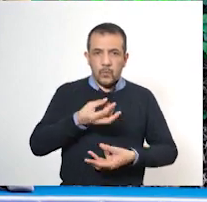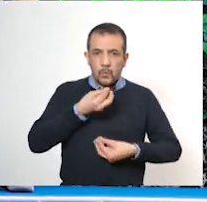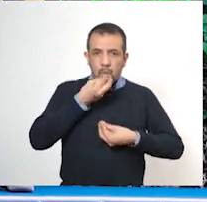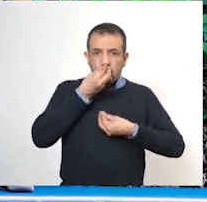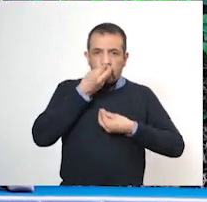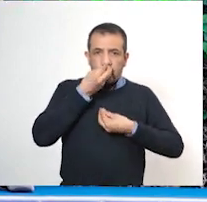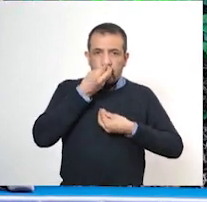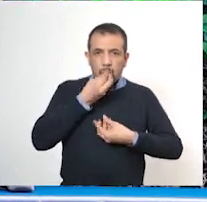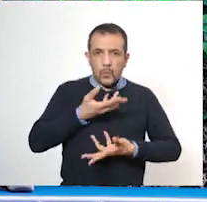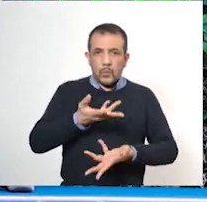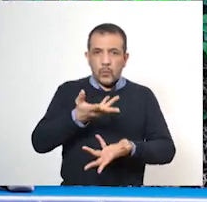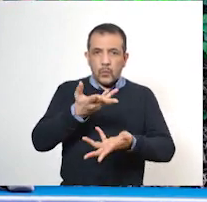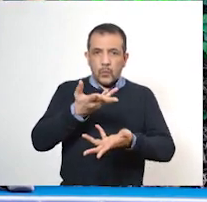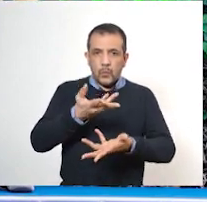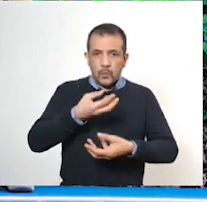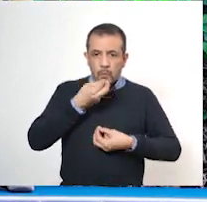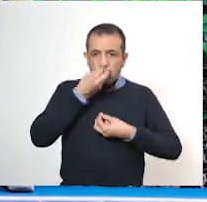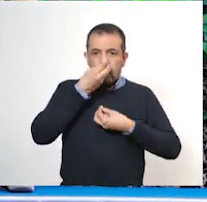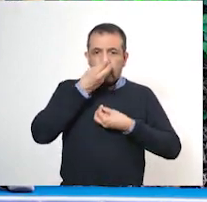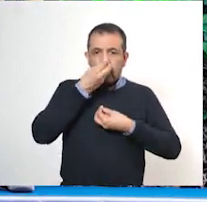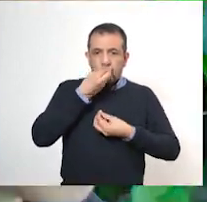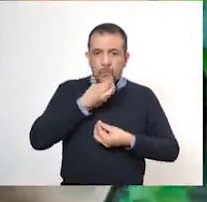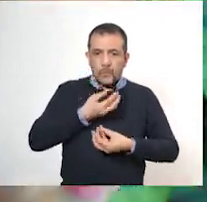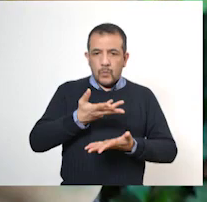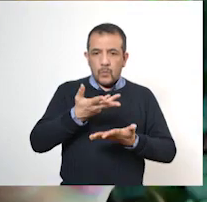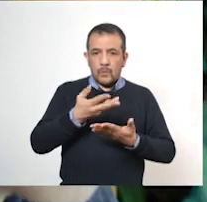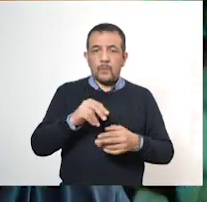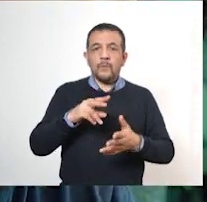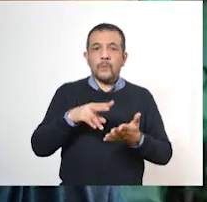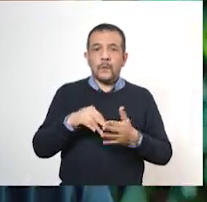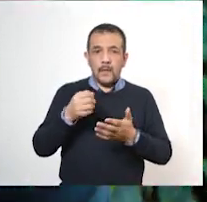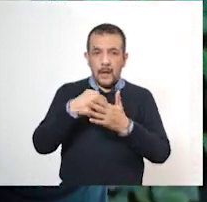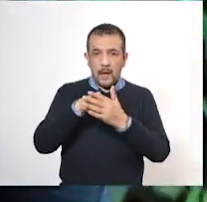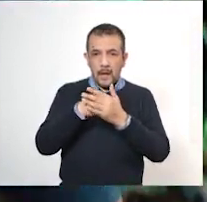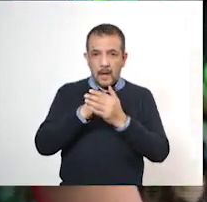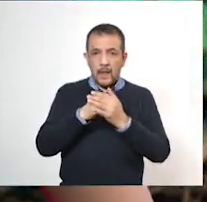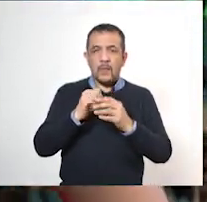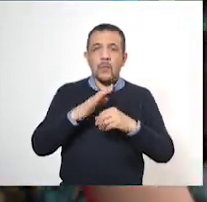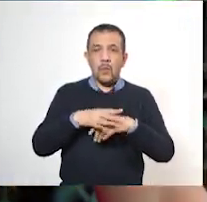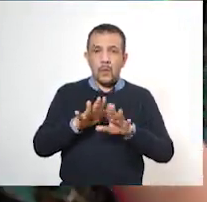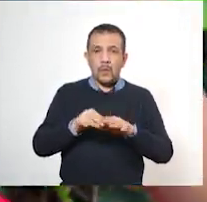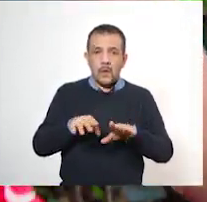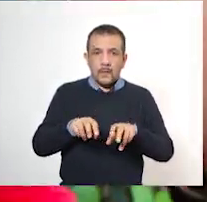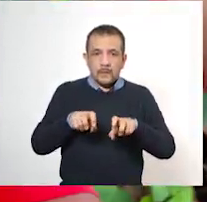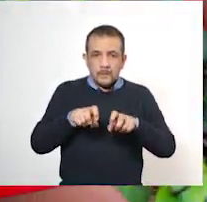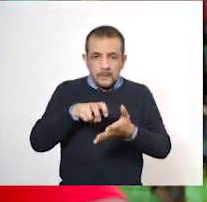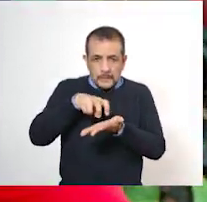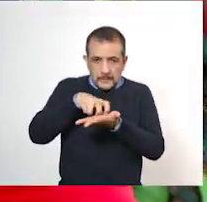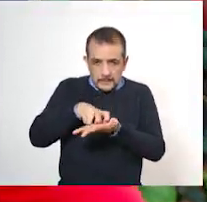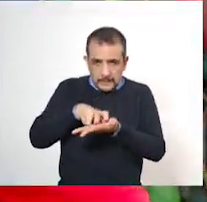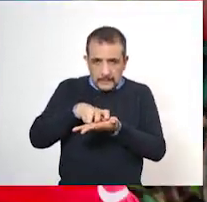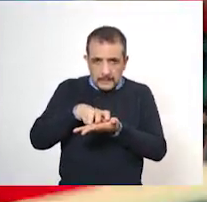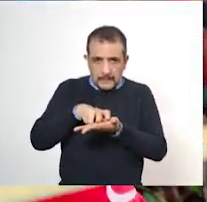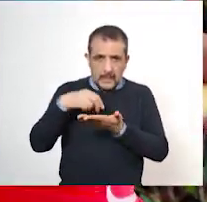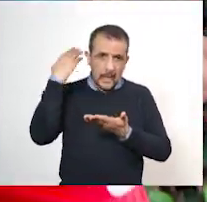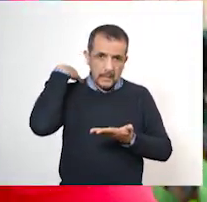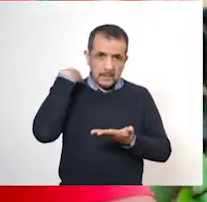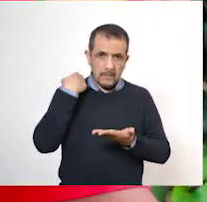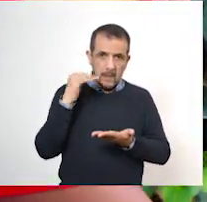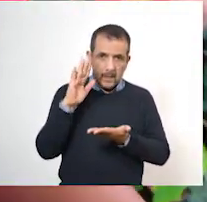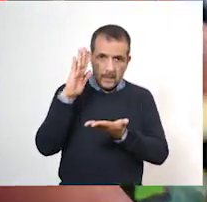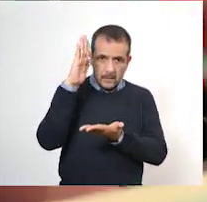exhalo. Inhalo, exhalo. Vamos a flexionar las rodillas, cadera hacia atrás, espalda derecha. Y vamos